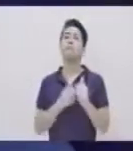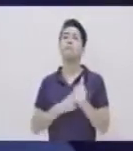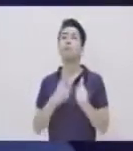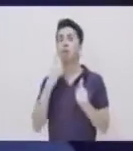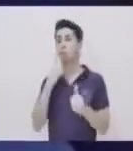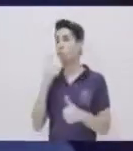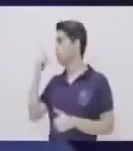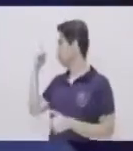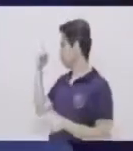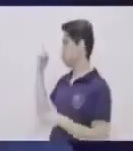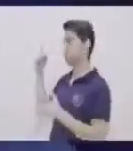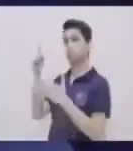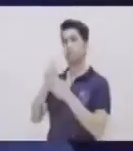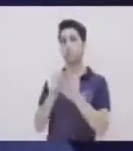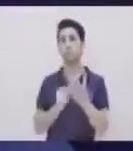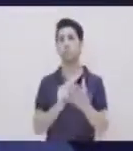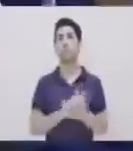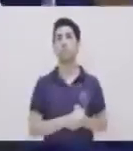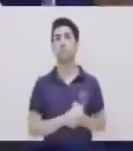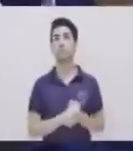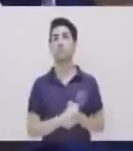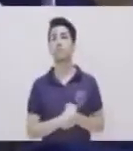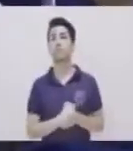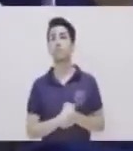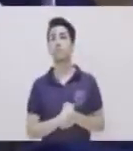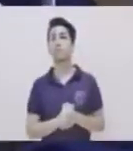Primero, veamos una ilustración.